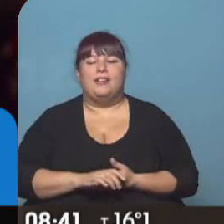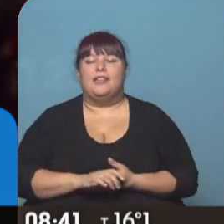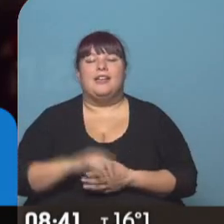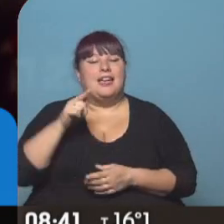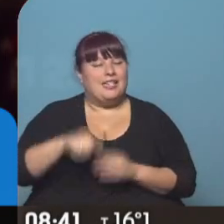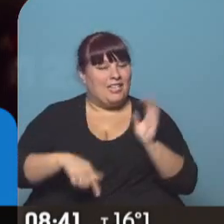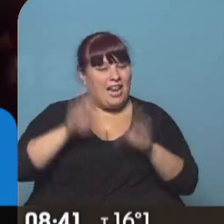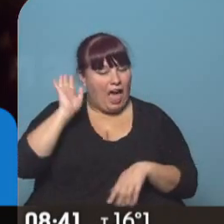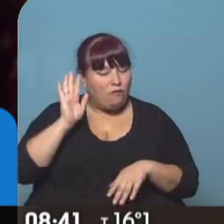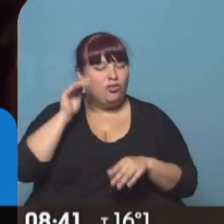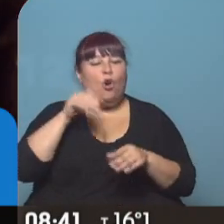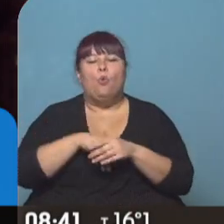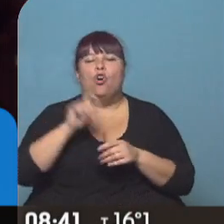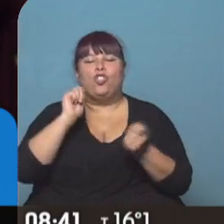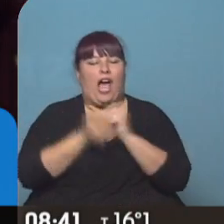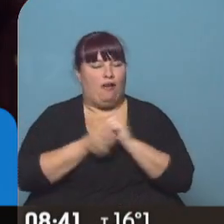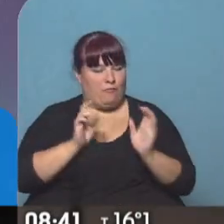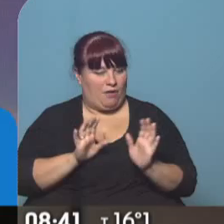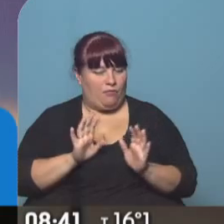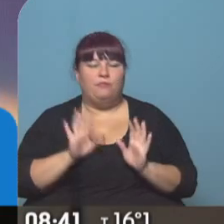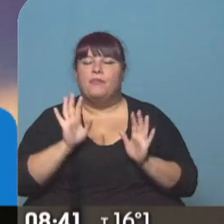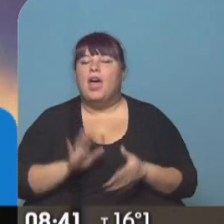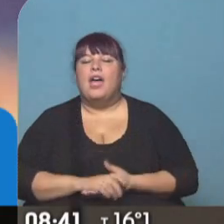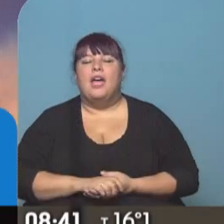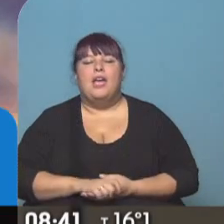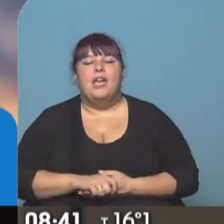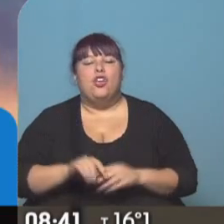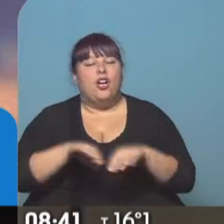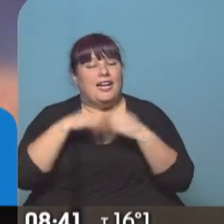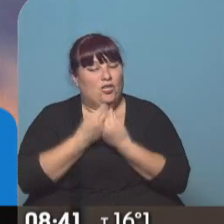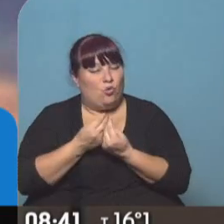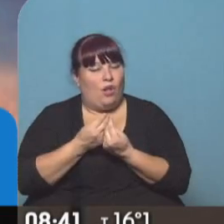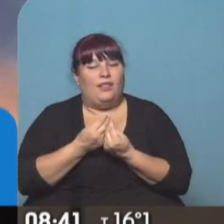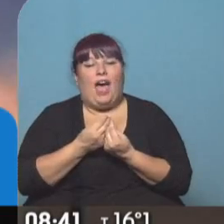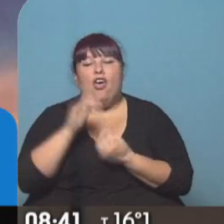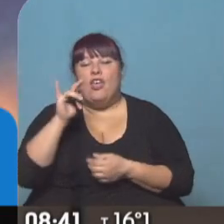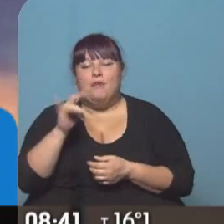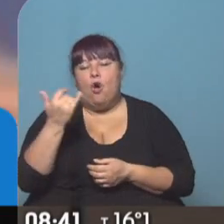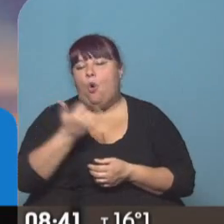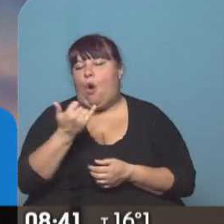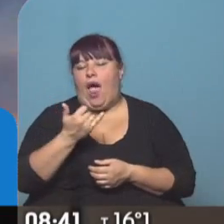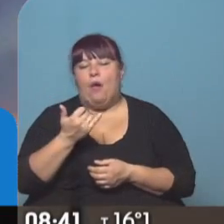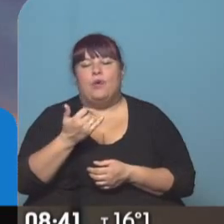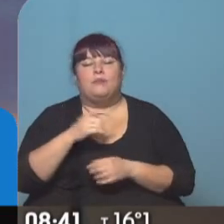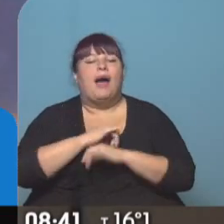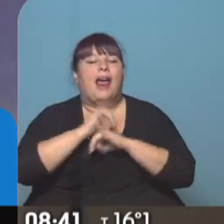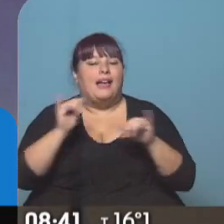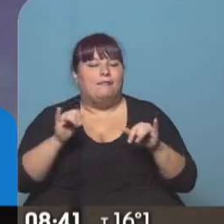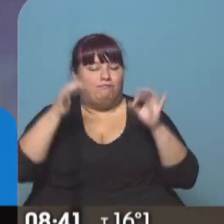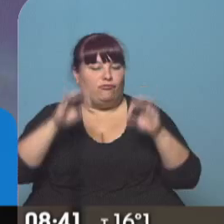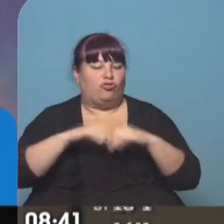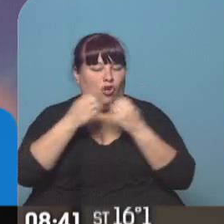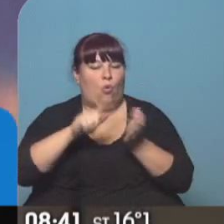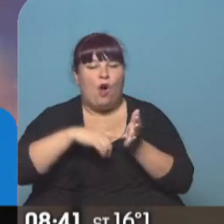la gran mayoría fueron votantes de cambiemos ahora jorge con el resultado del miércoles o jueves cuando se conozca bien en los